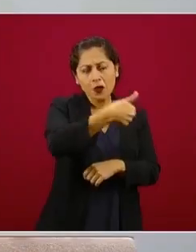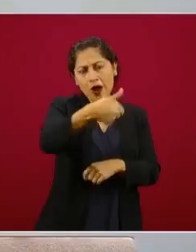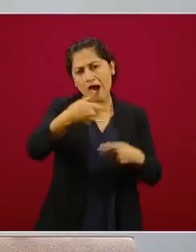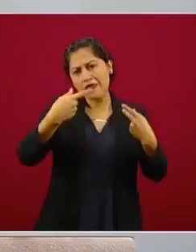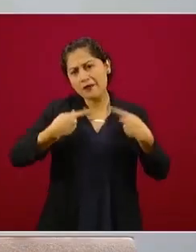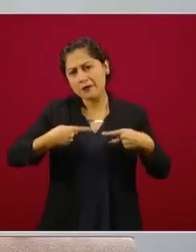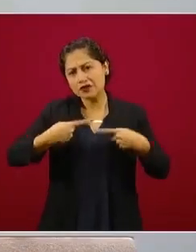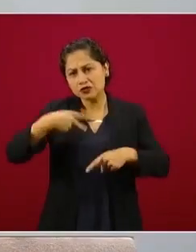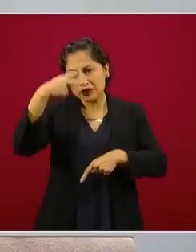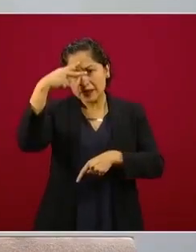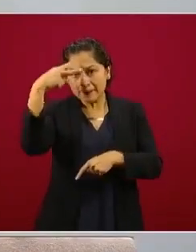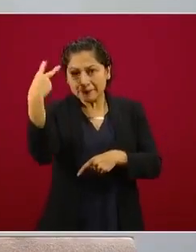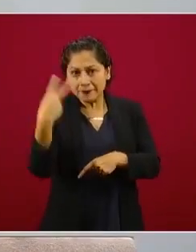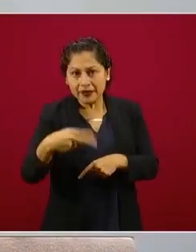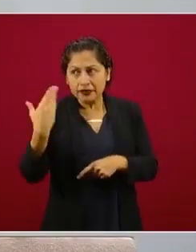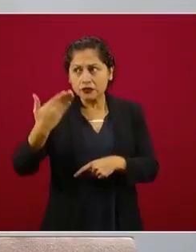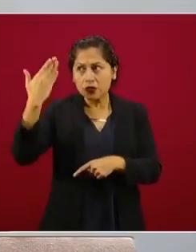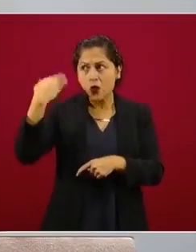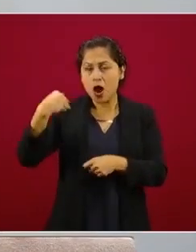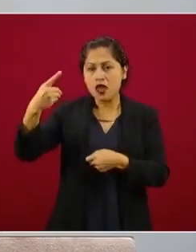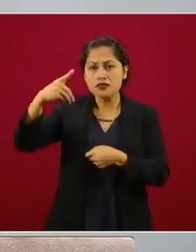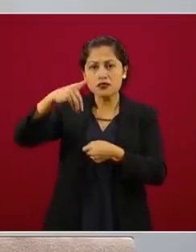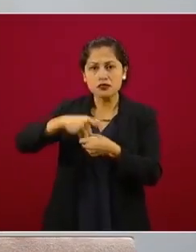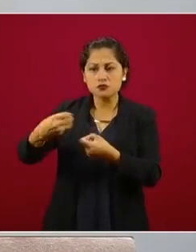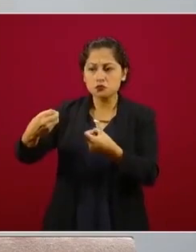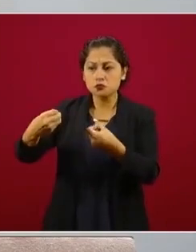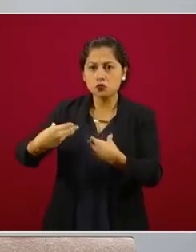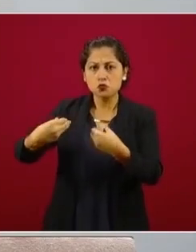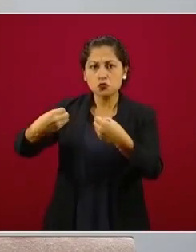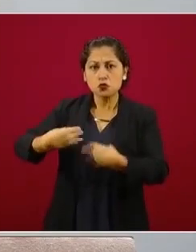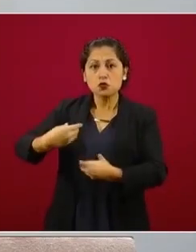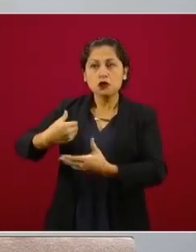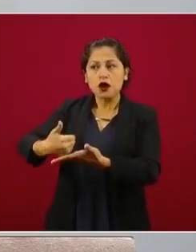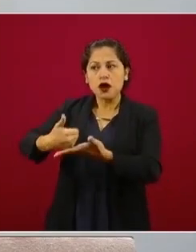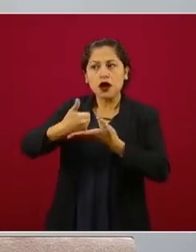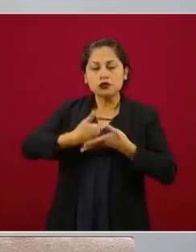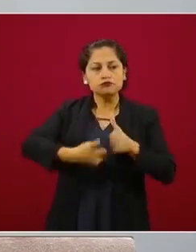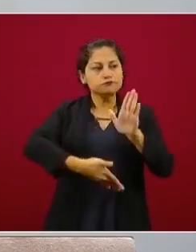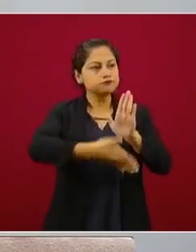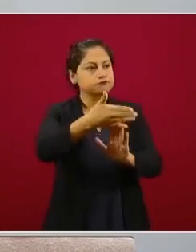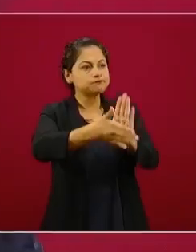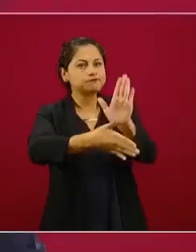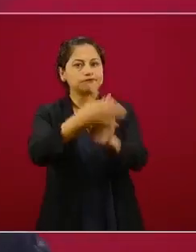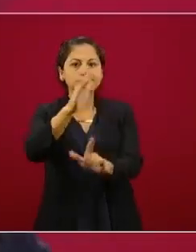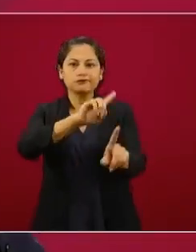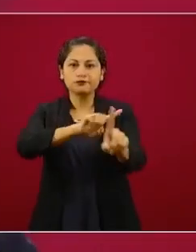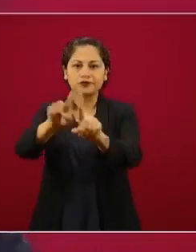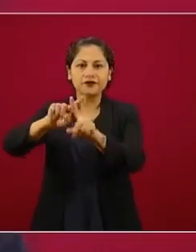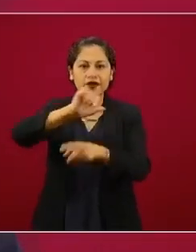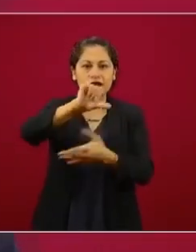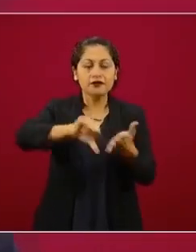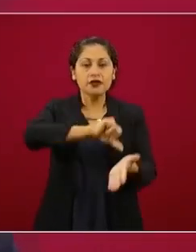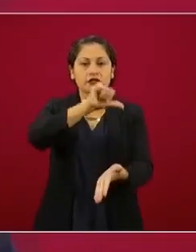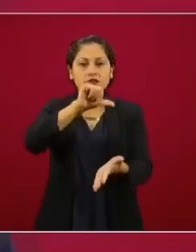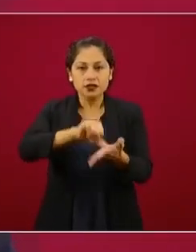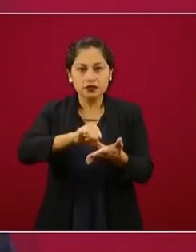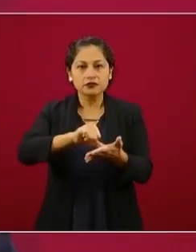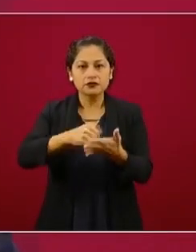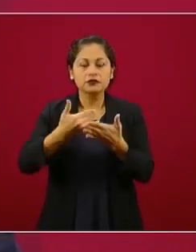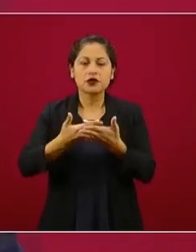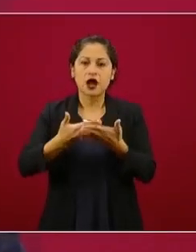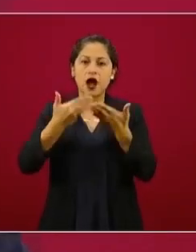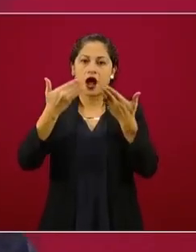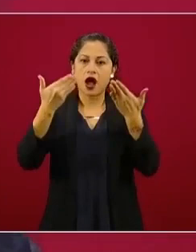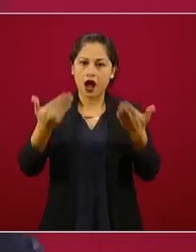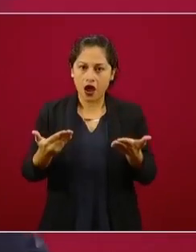hemos donado, hemos puesto de pie esta infraestructura, estas instalaciones. Si hoy no podíamos atender a los niños,